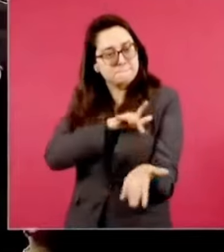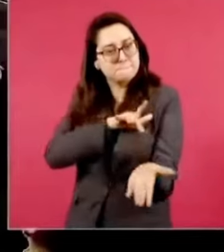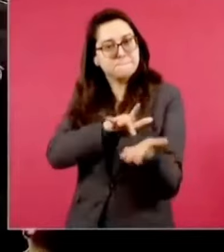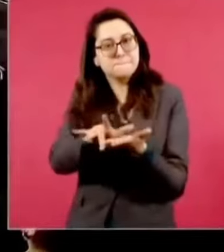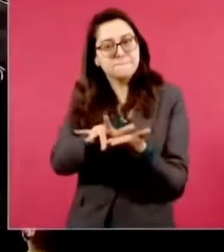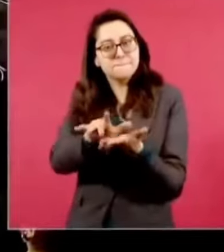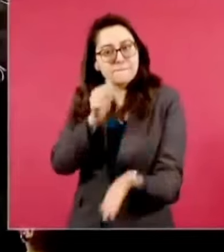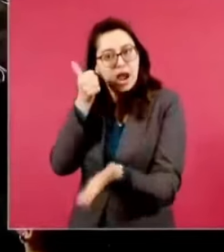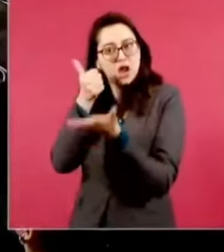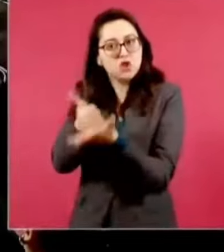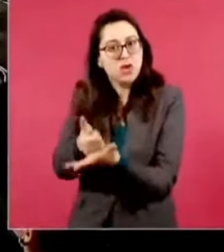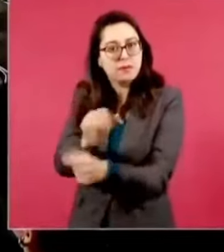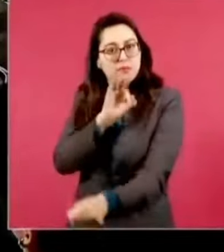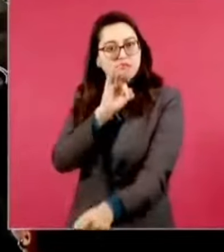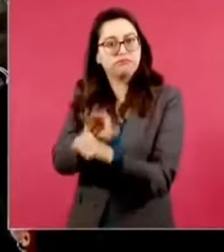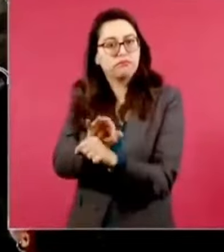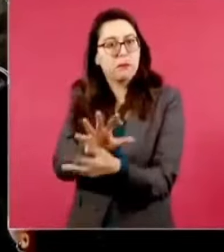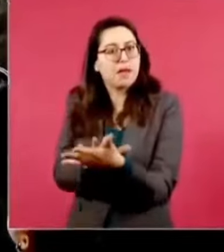Ya que